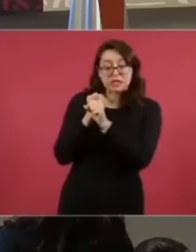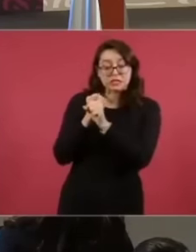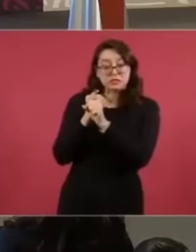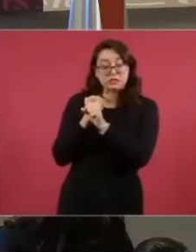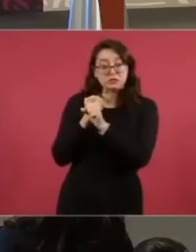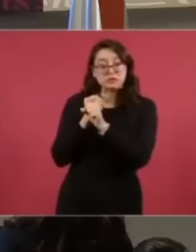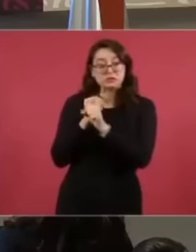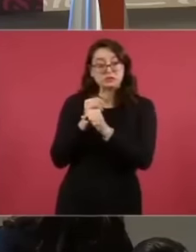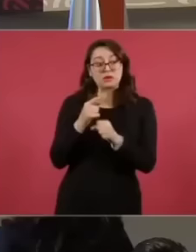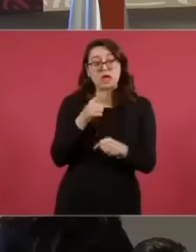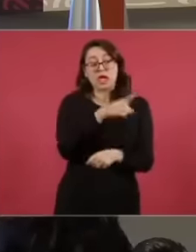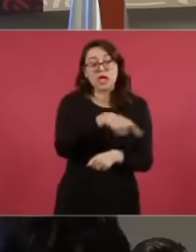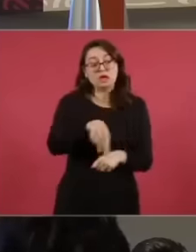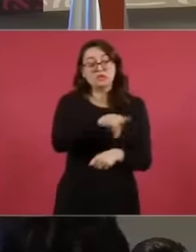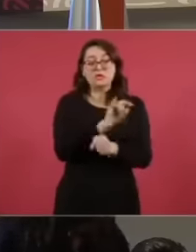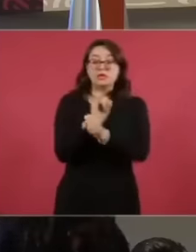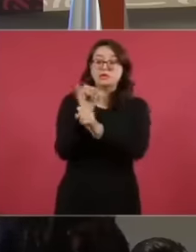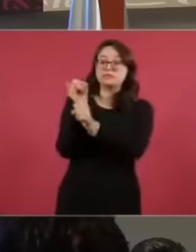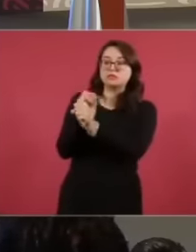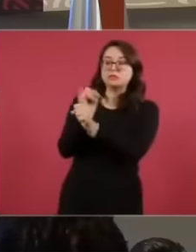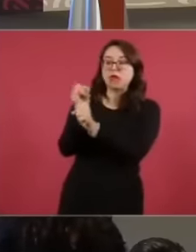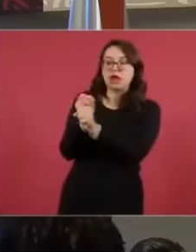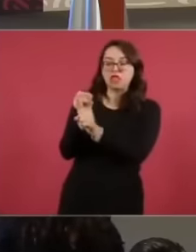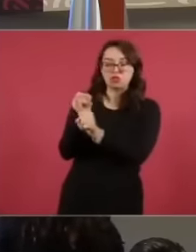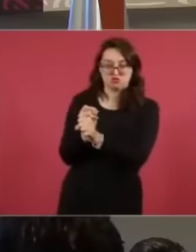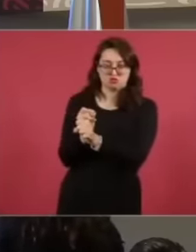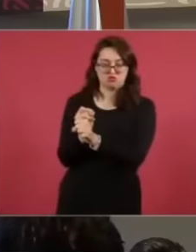De veras que ni